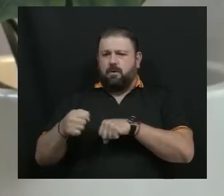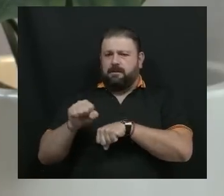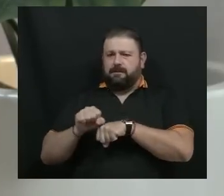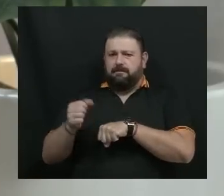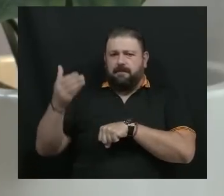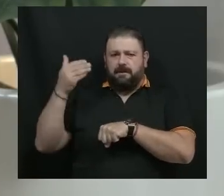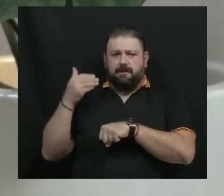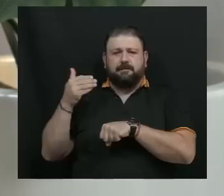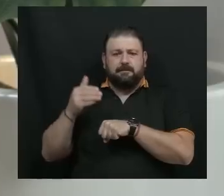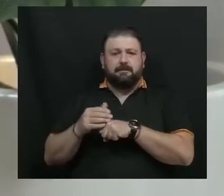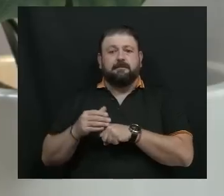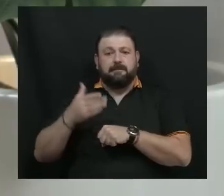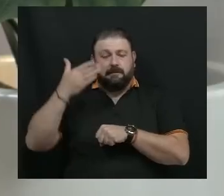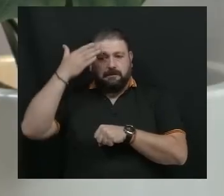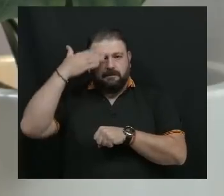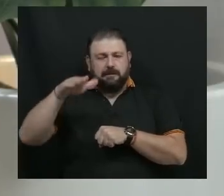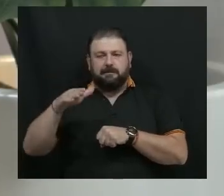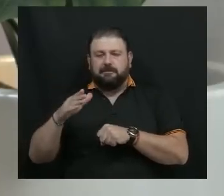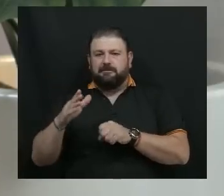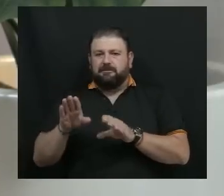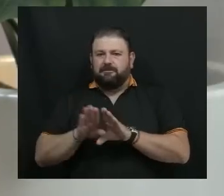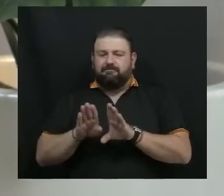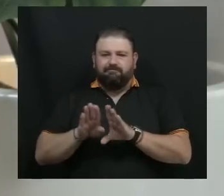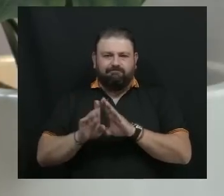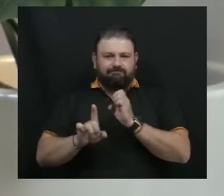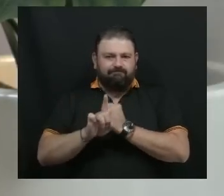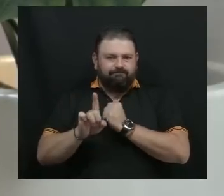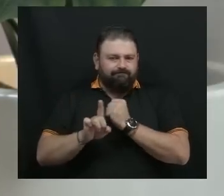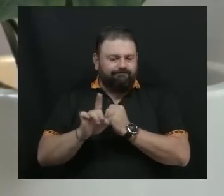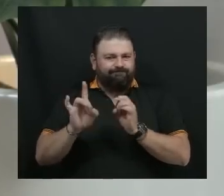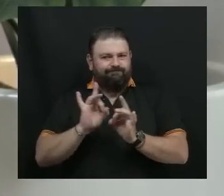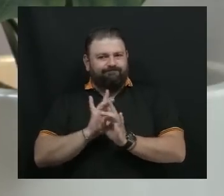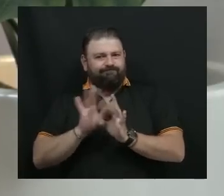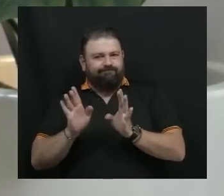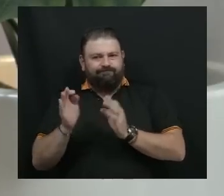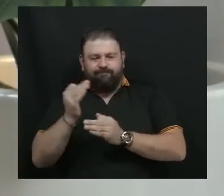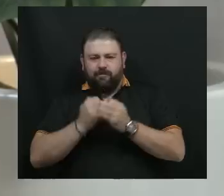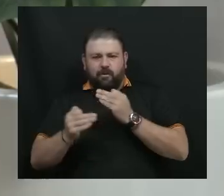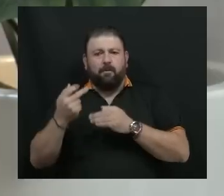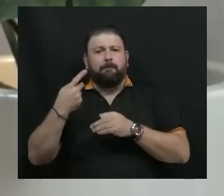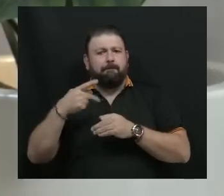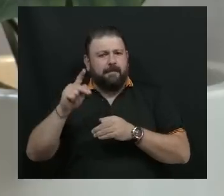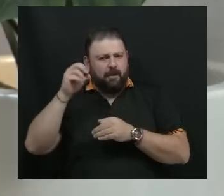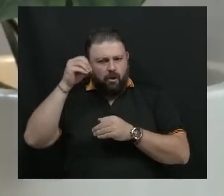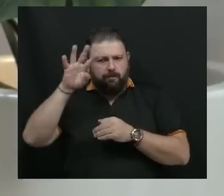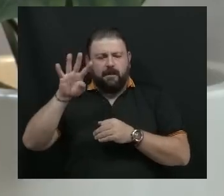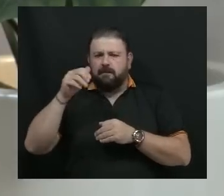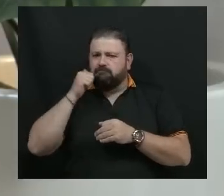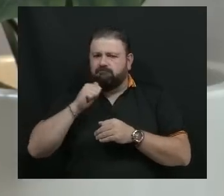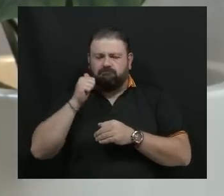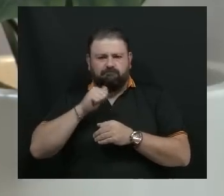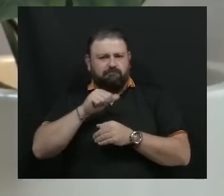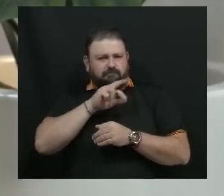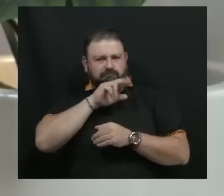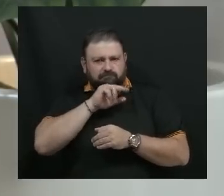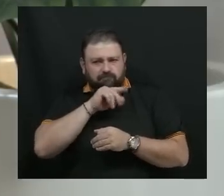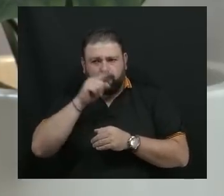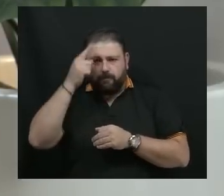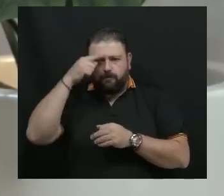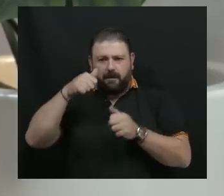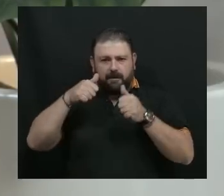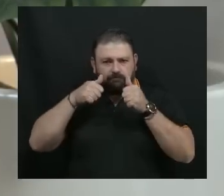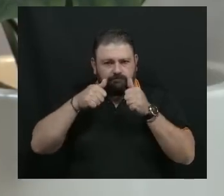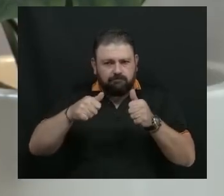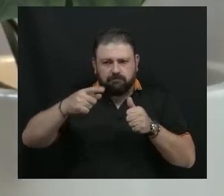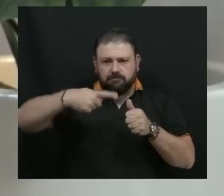por unos momentos un poco complicados. Sin embargo, en OmniLife siempre estamos preocupados por brindarte lo mejor, por